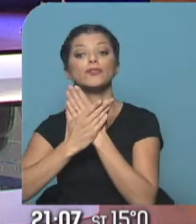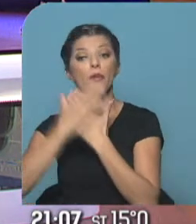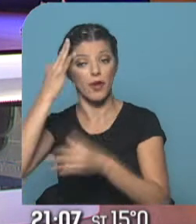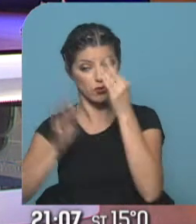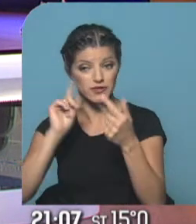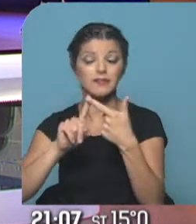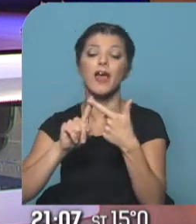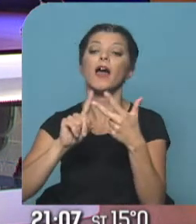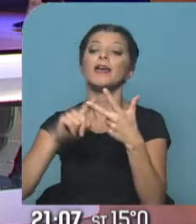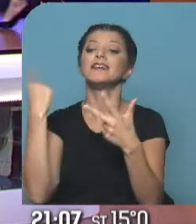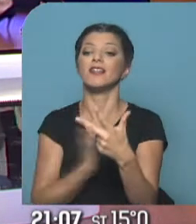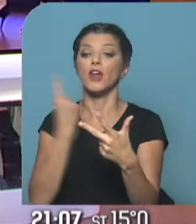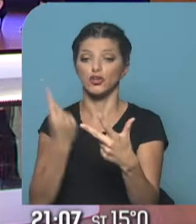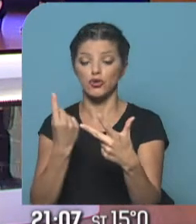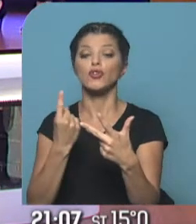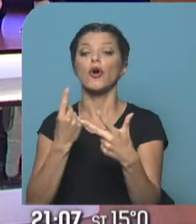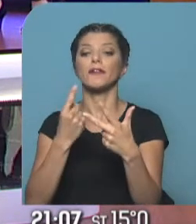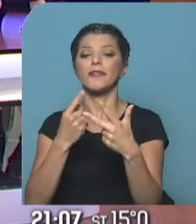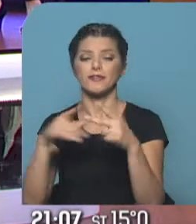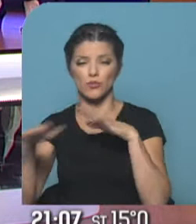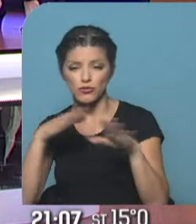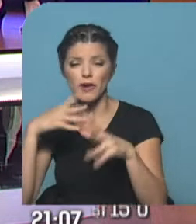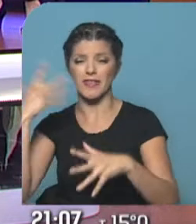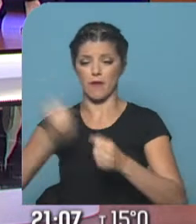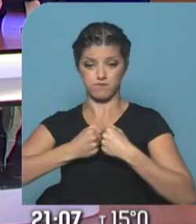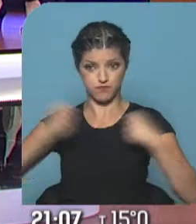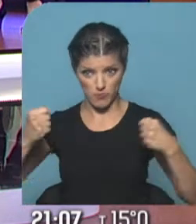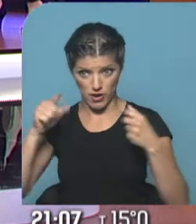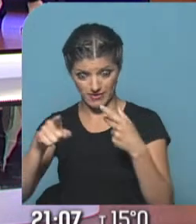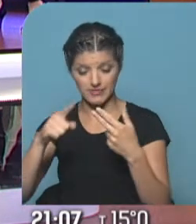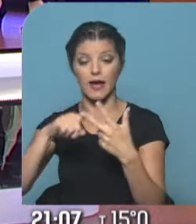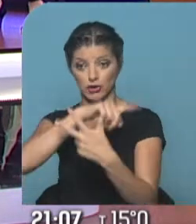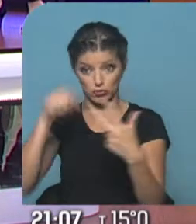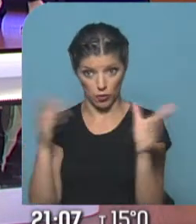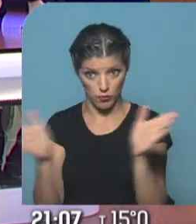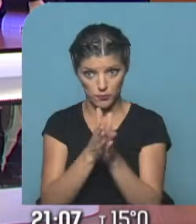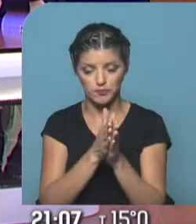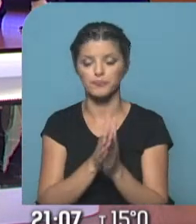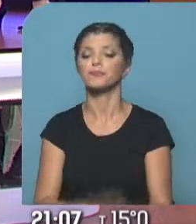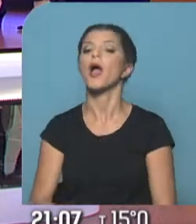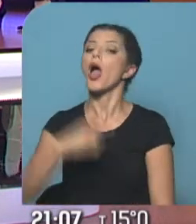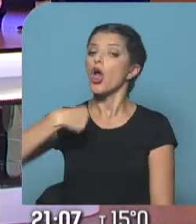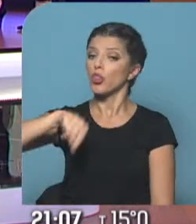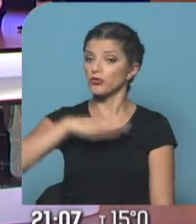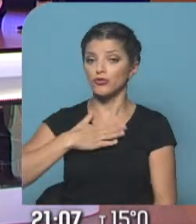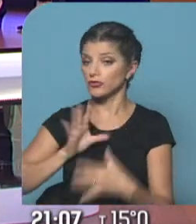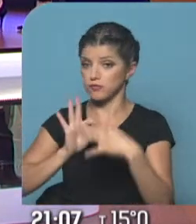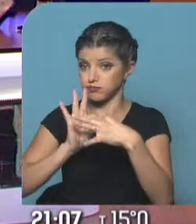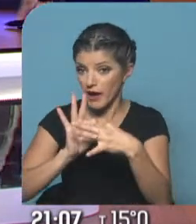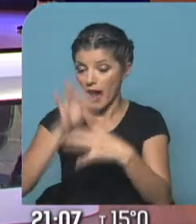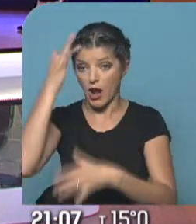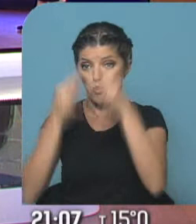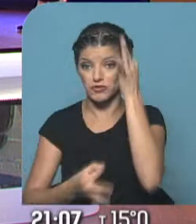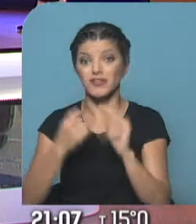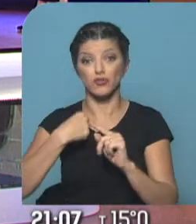Daniel Barbieri, quien es el director de seguimiento de causas de violencia institucional del Ministerio de Seguridad. Somos auxiliares de la justicia y tenemos el